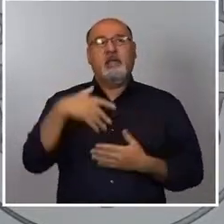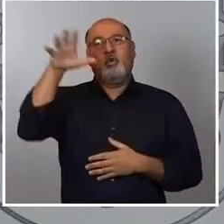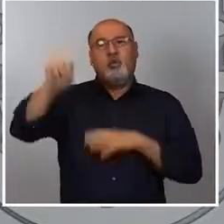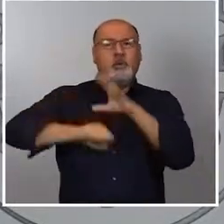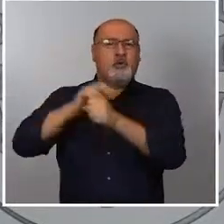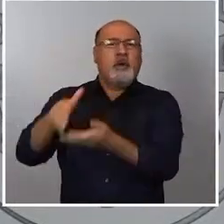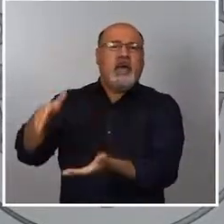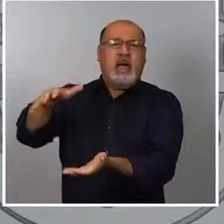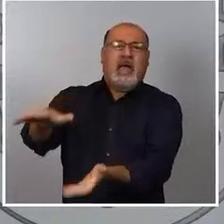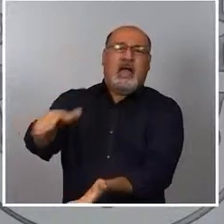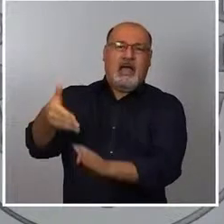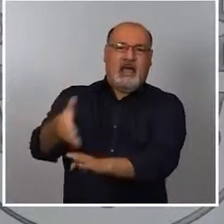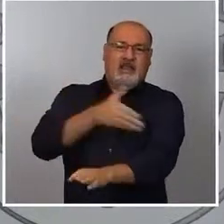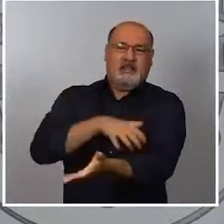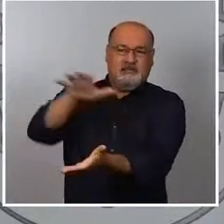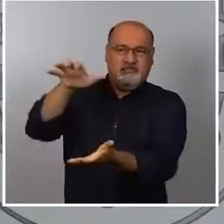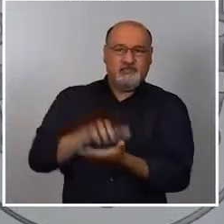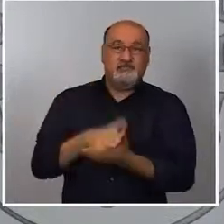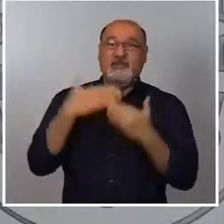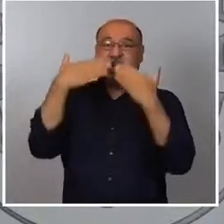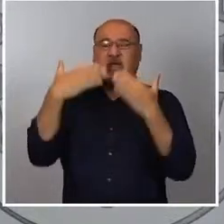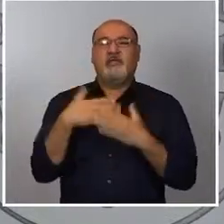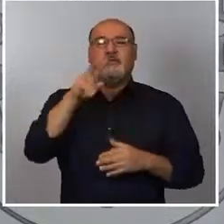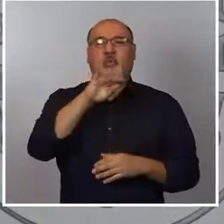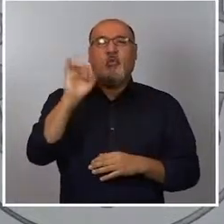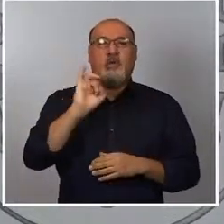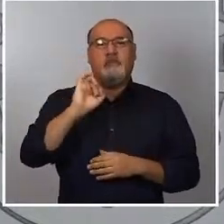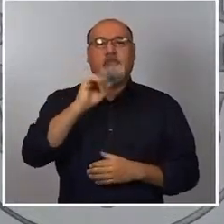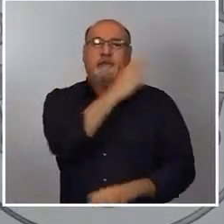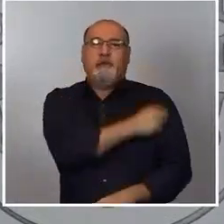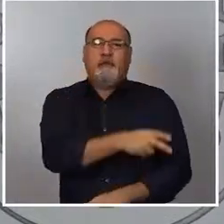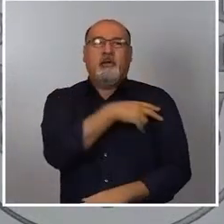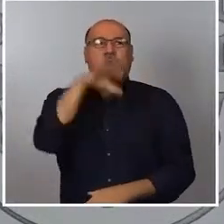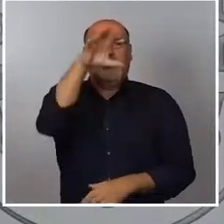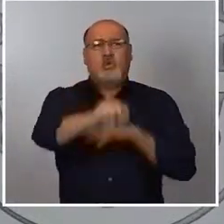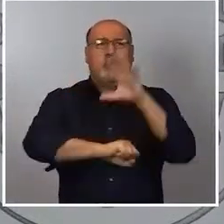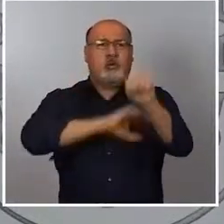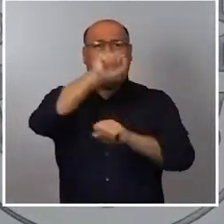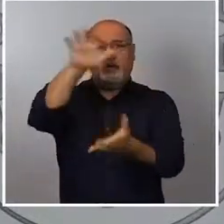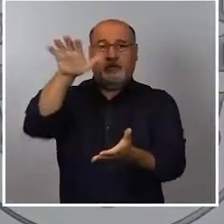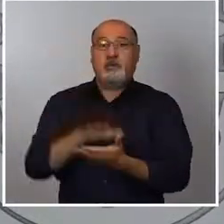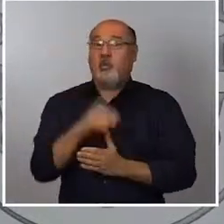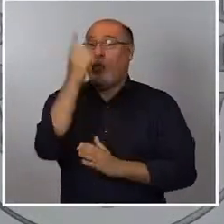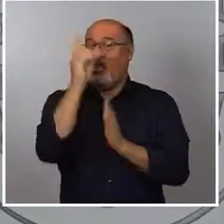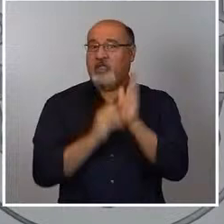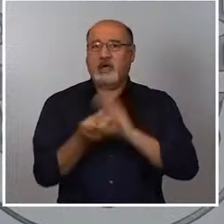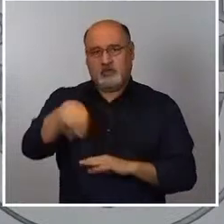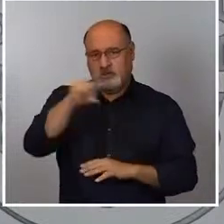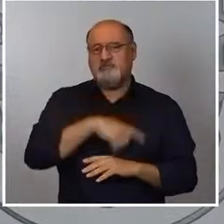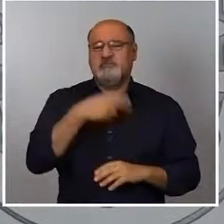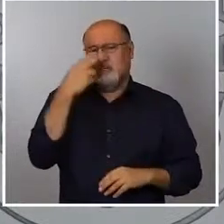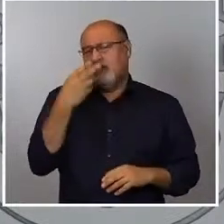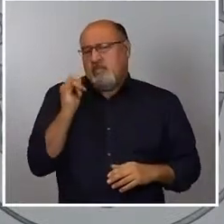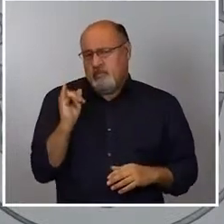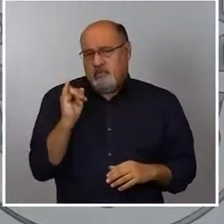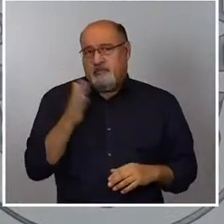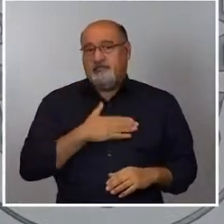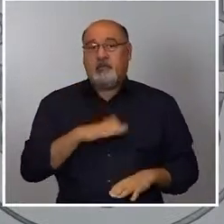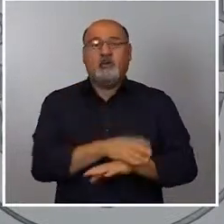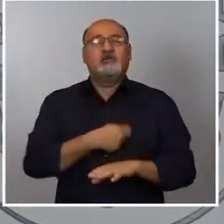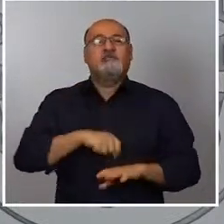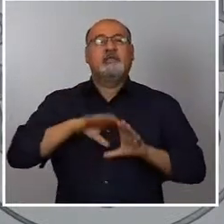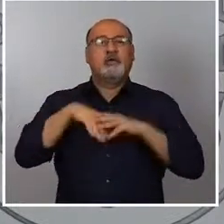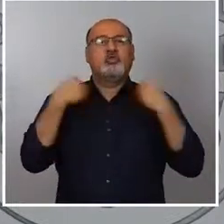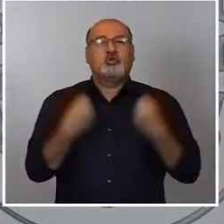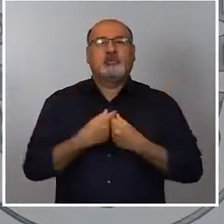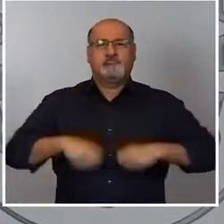ha permitido disponer de las vacunas que tenemos hasta ahora por cierto un dato que supongo que será de su interés el gobierno de españa lleva invertido en